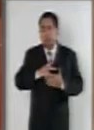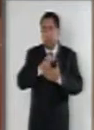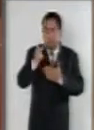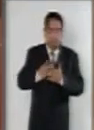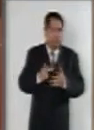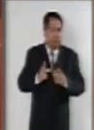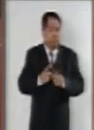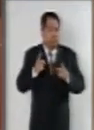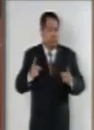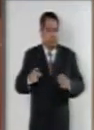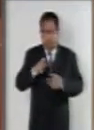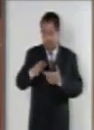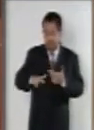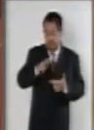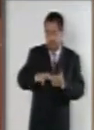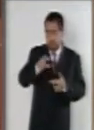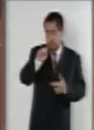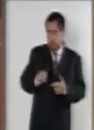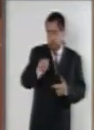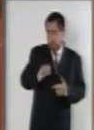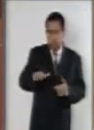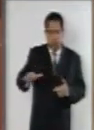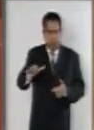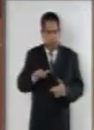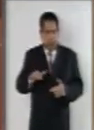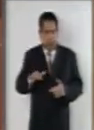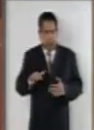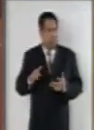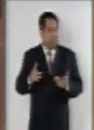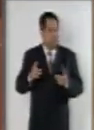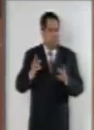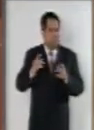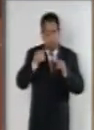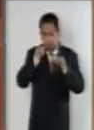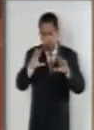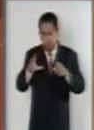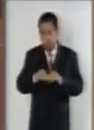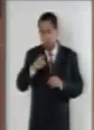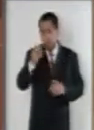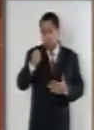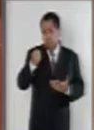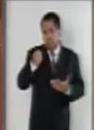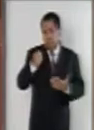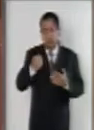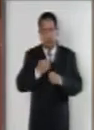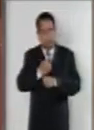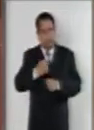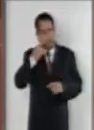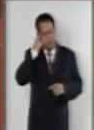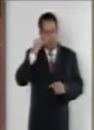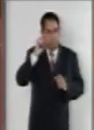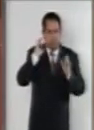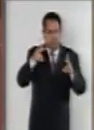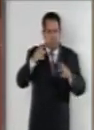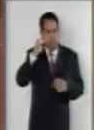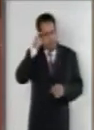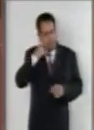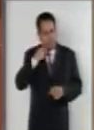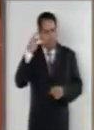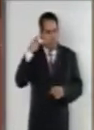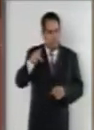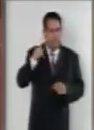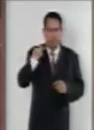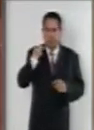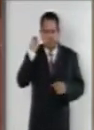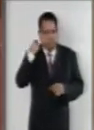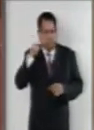Desarrollo de la Región Sur-Sureste e integra a 9 estados, Campeche, Chiapas, Guerrero, Oaxaca, Puebla, Quintana Roo,